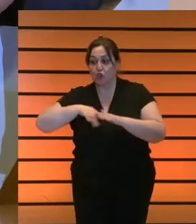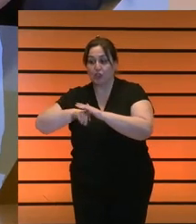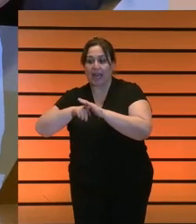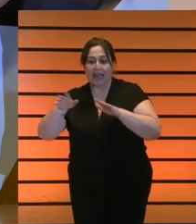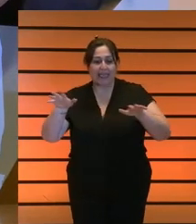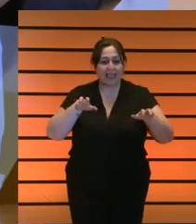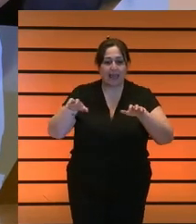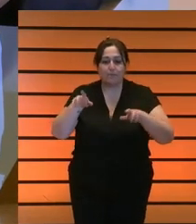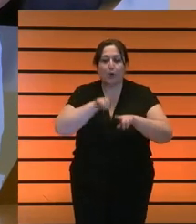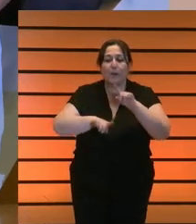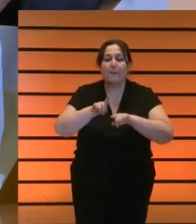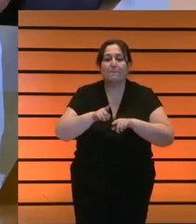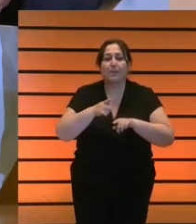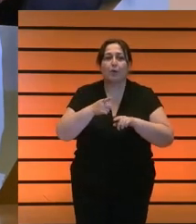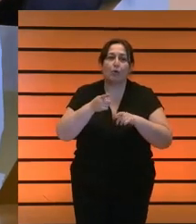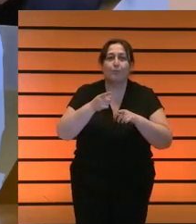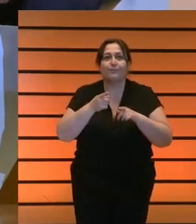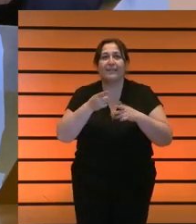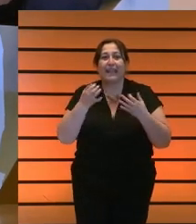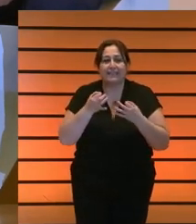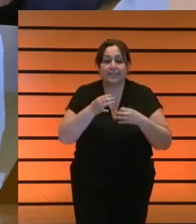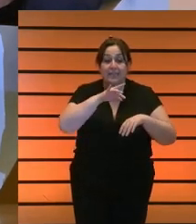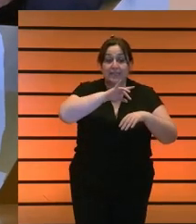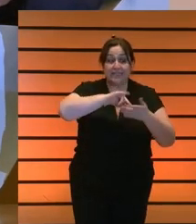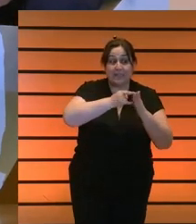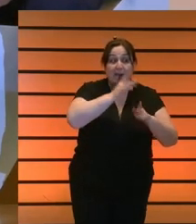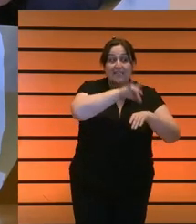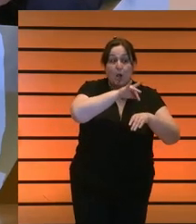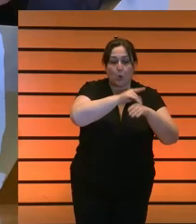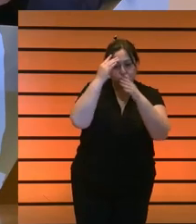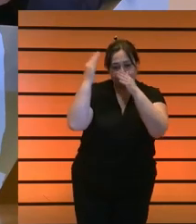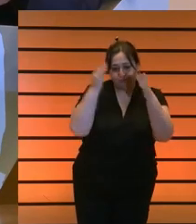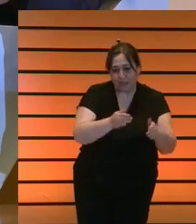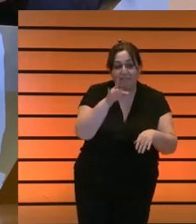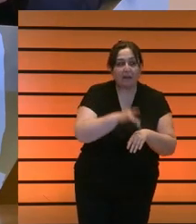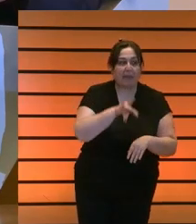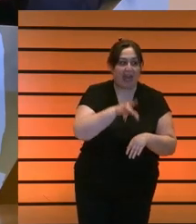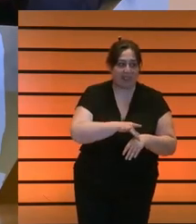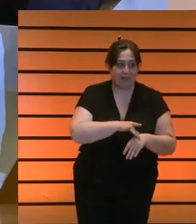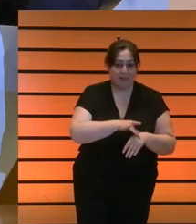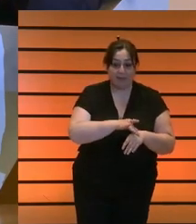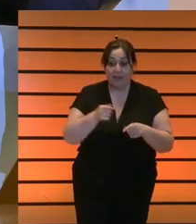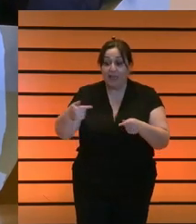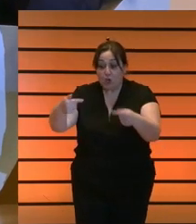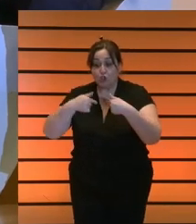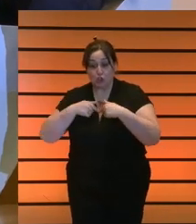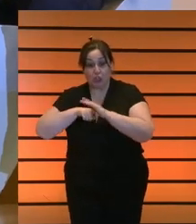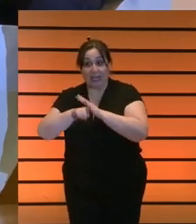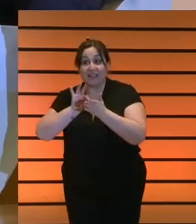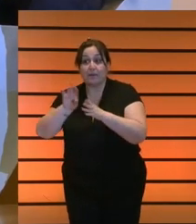el sistema sanitario está enfocado a la enfermedad si nosotros a la calidad de